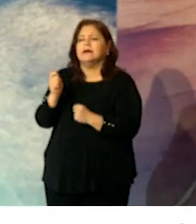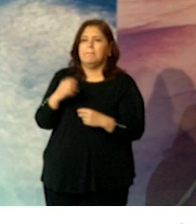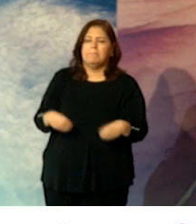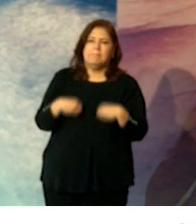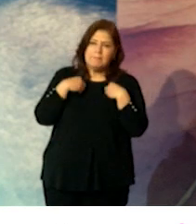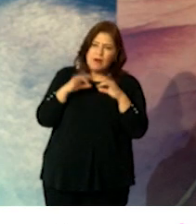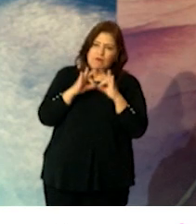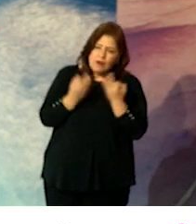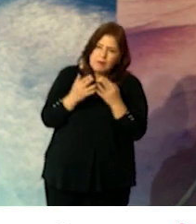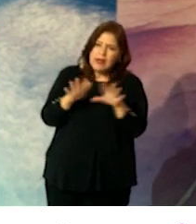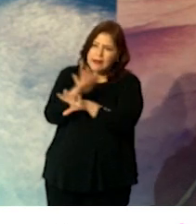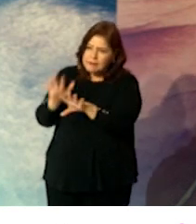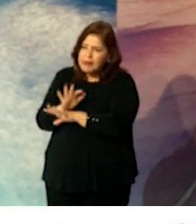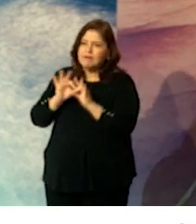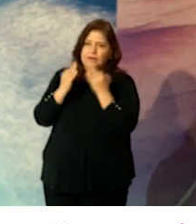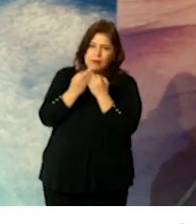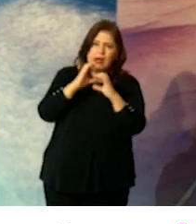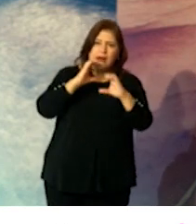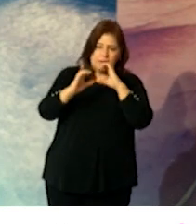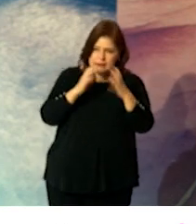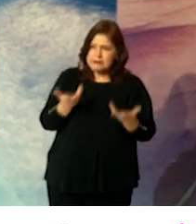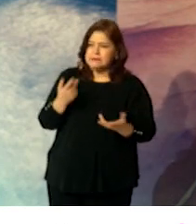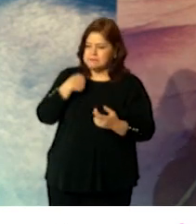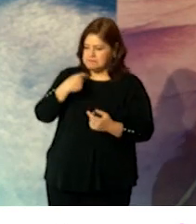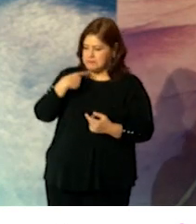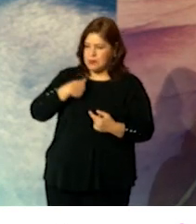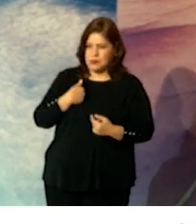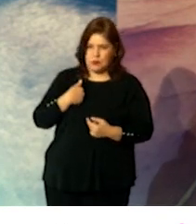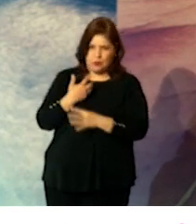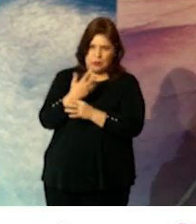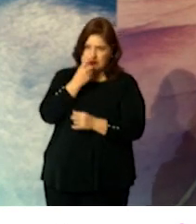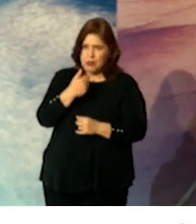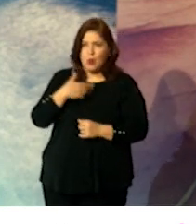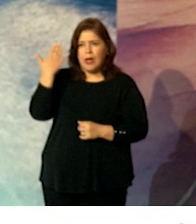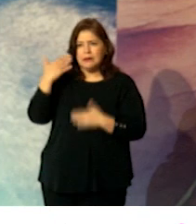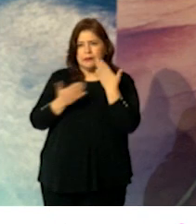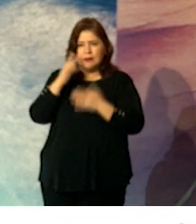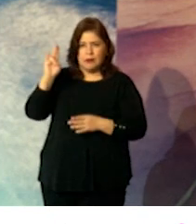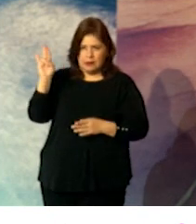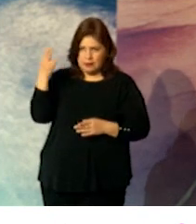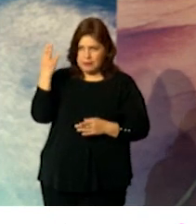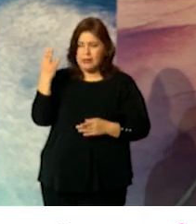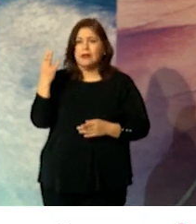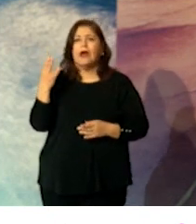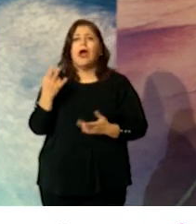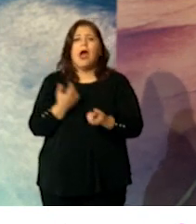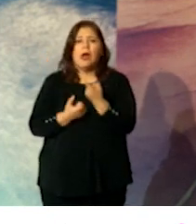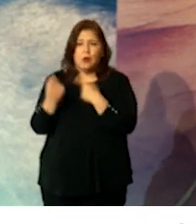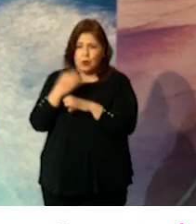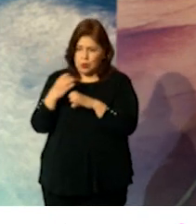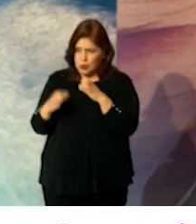nuevas formas de comunicación. Y yo lo digo desde mi parte, o sea, yo estuve en la Ibero, y lo voy a decir clarísimo, algunas